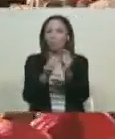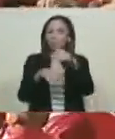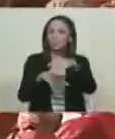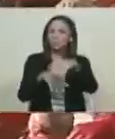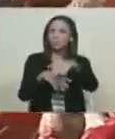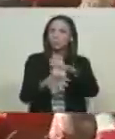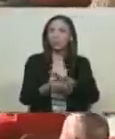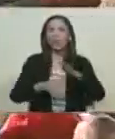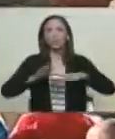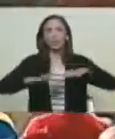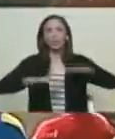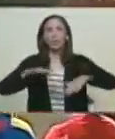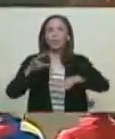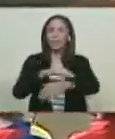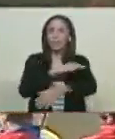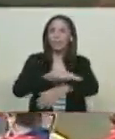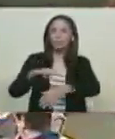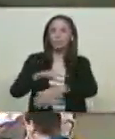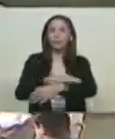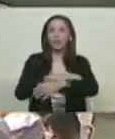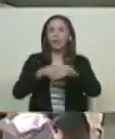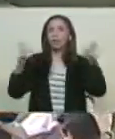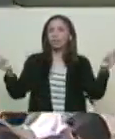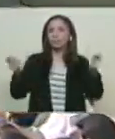con tambores, con pancartas,